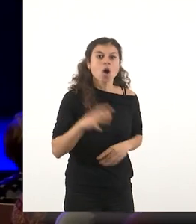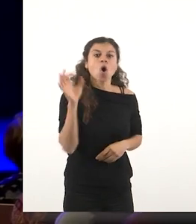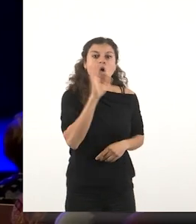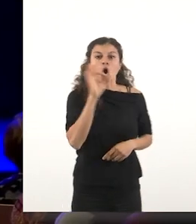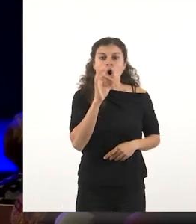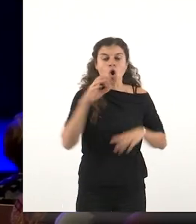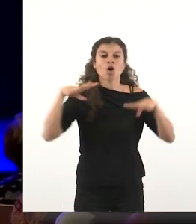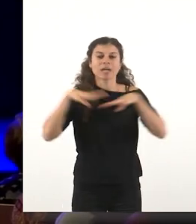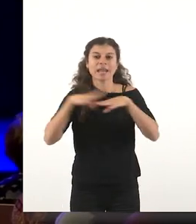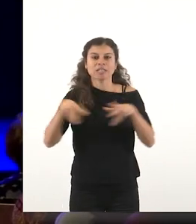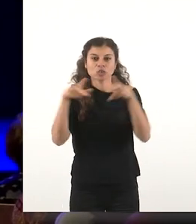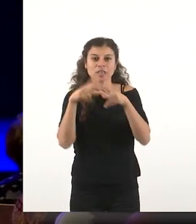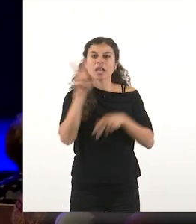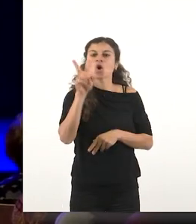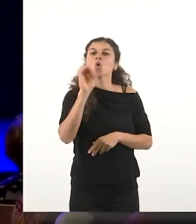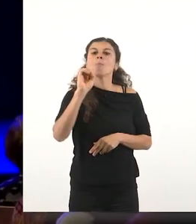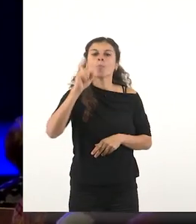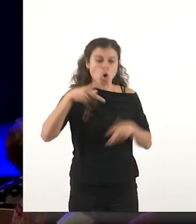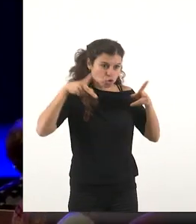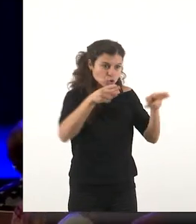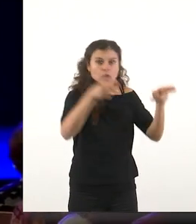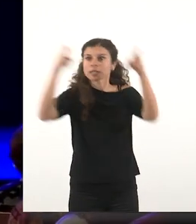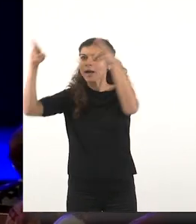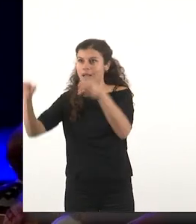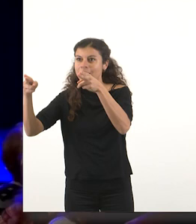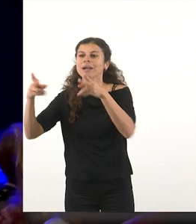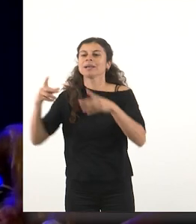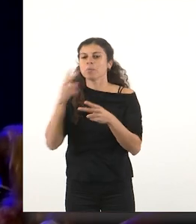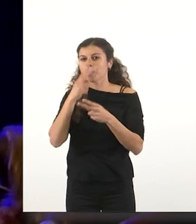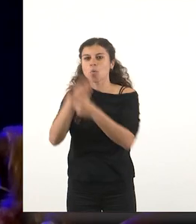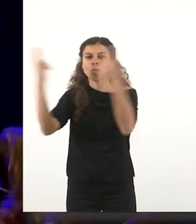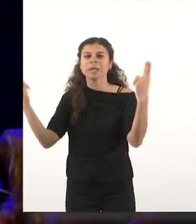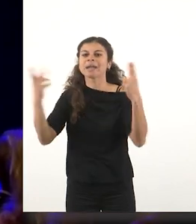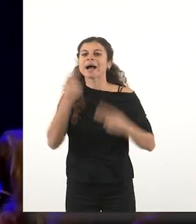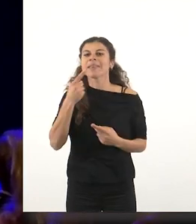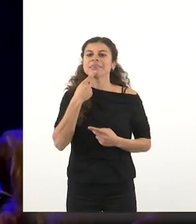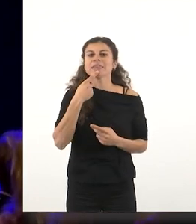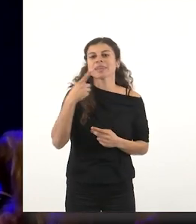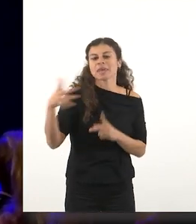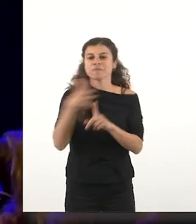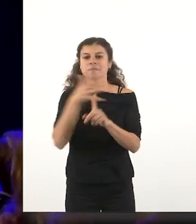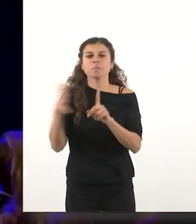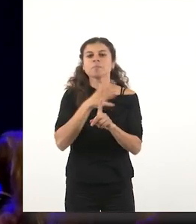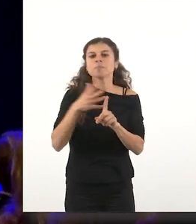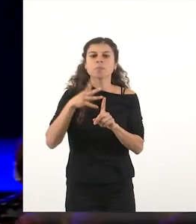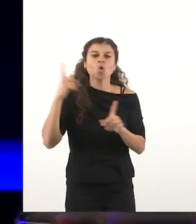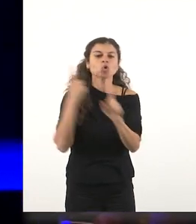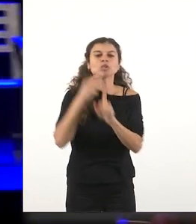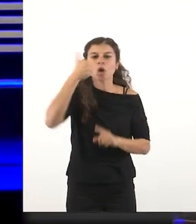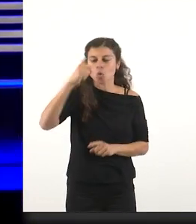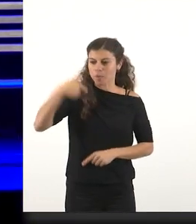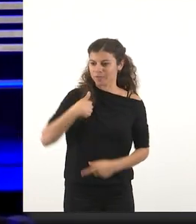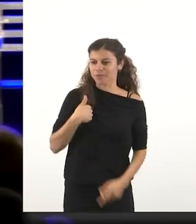sus redes sociales. La que incita la violencia en este país contra los hombres soy yo. Y mi novio reacciona así.